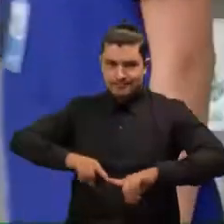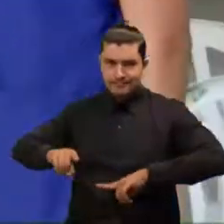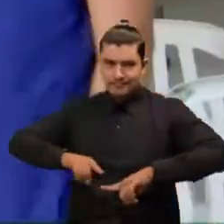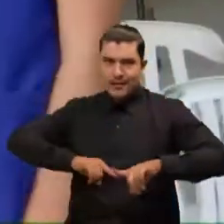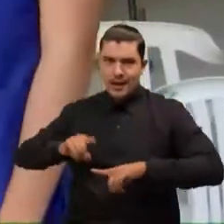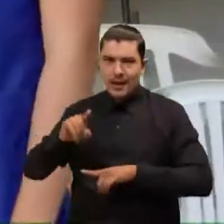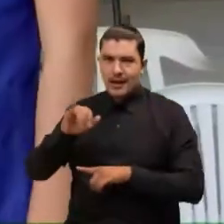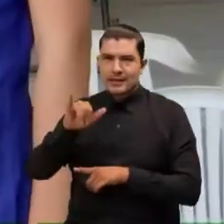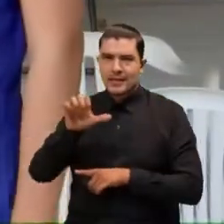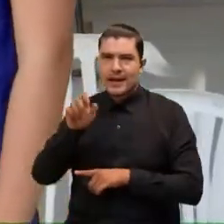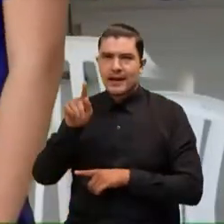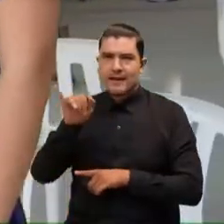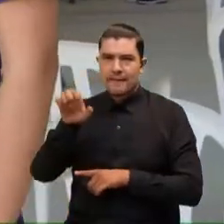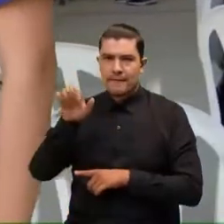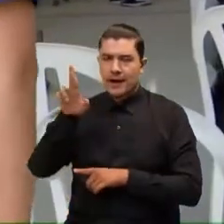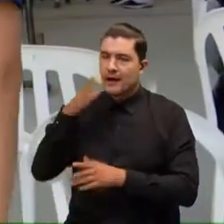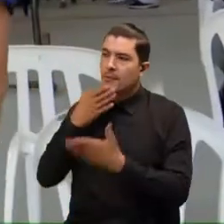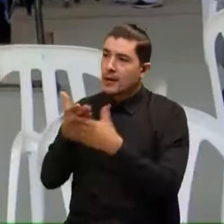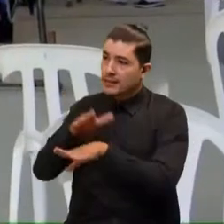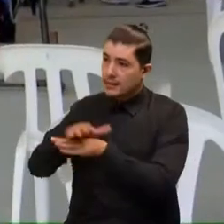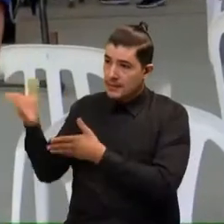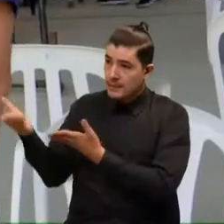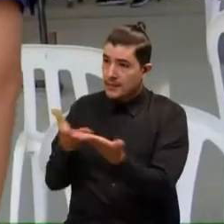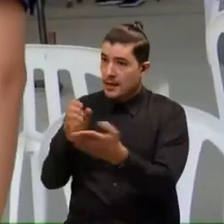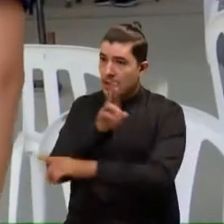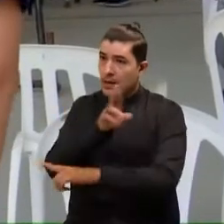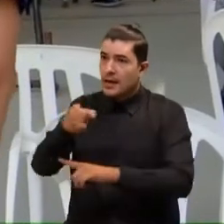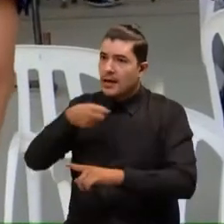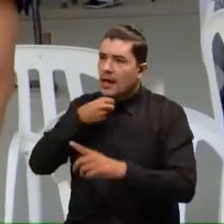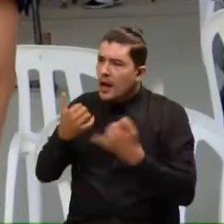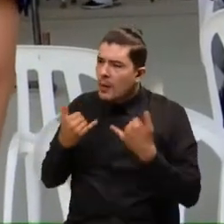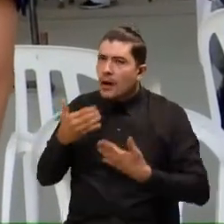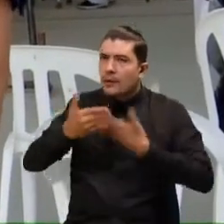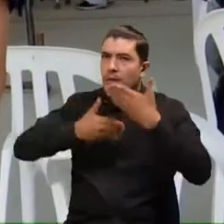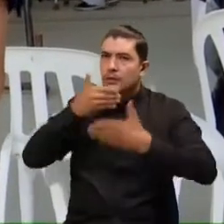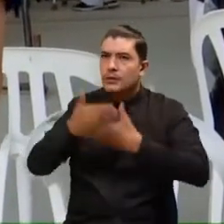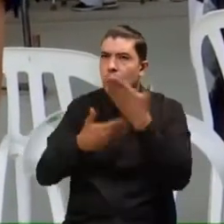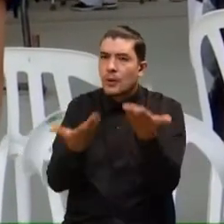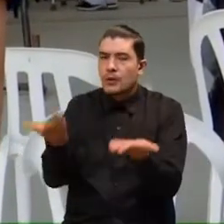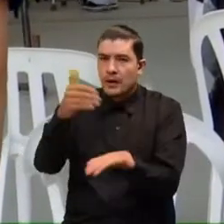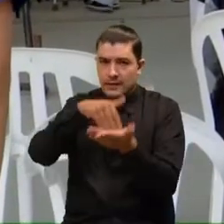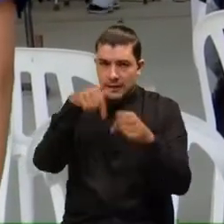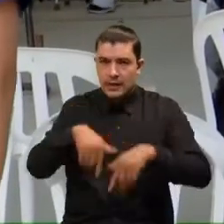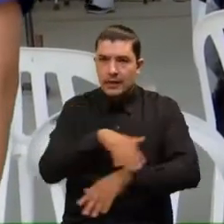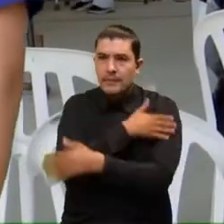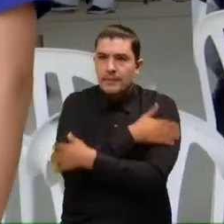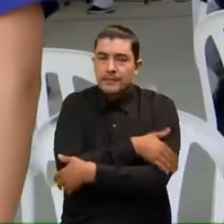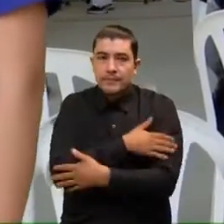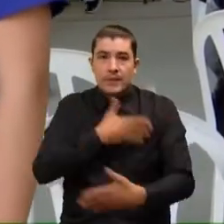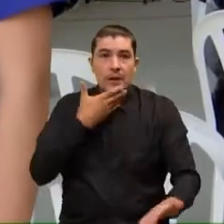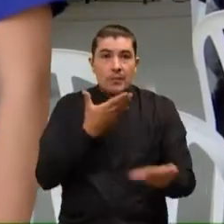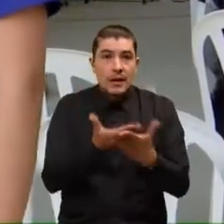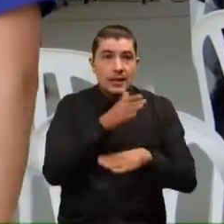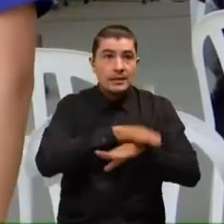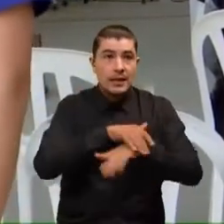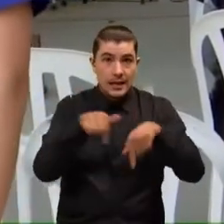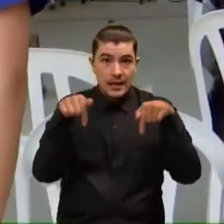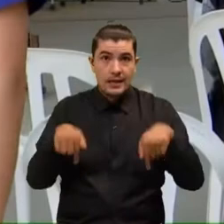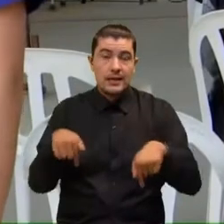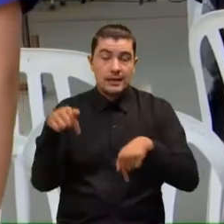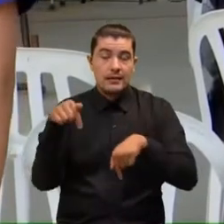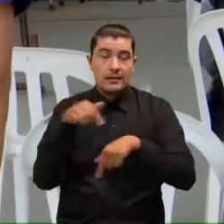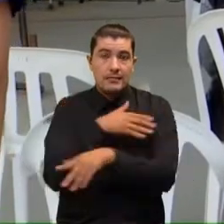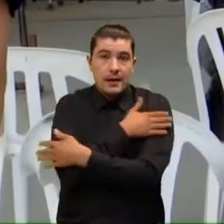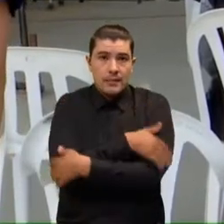de vacunación aquí en Pamplona. Jennifer, bienvenida a Oriente Noticias y hablemos de este proceso que nuevamente se retoma acá en Pamplona. Hola, buenas tardes, muchas gracias. Bueno, el día de hoy estamos realizando una